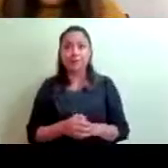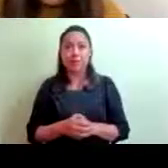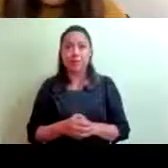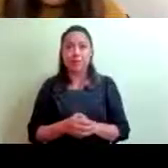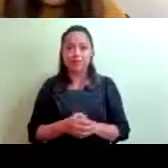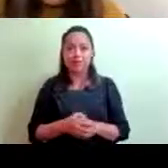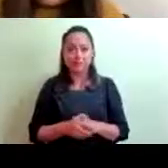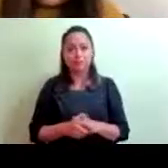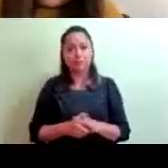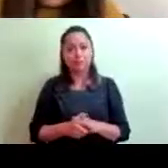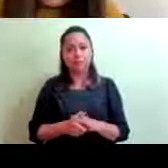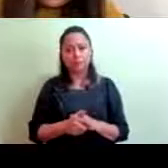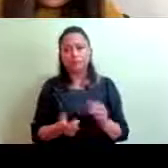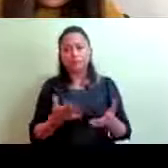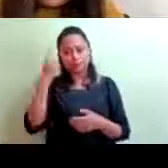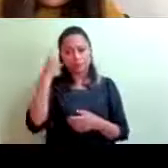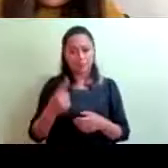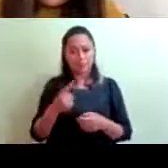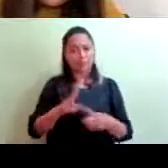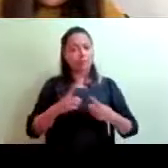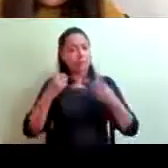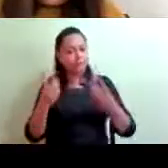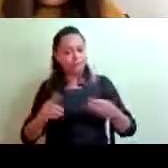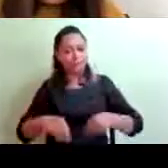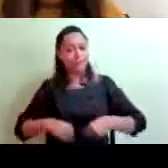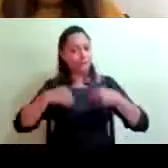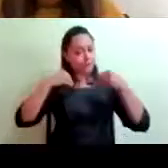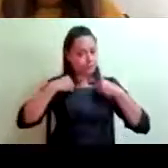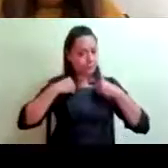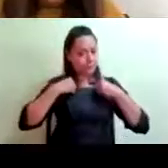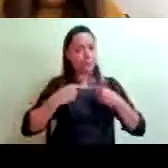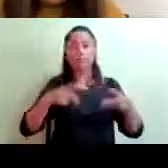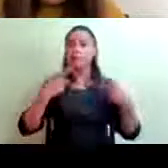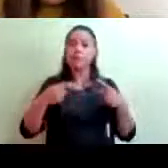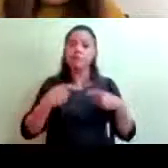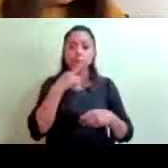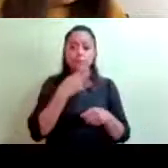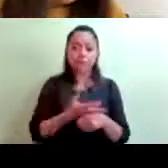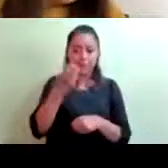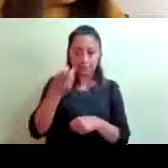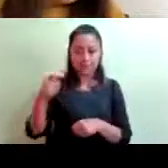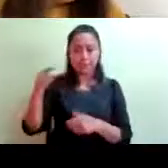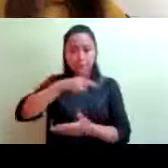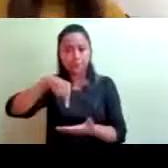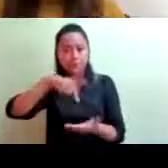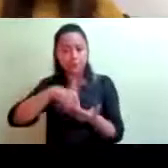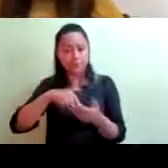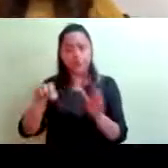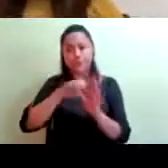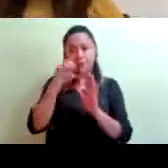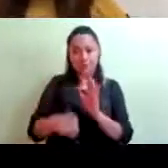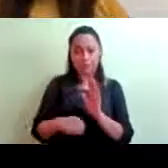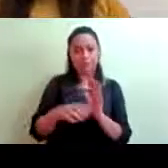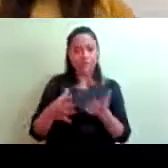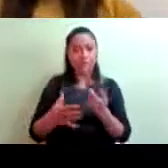y sustentables que den alternativas de vida a las personas que son responsables de estas áreas, que son los núcleos agrarios que